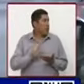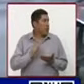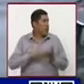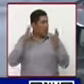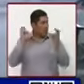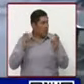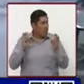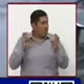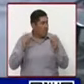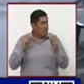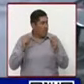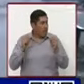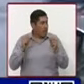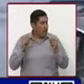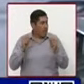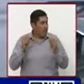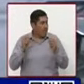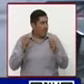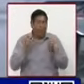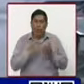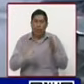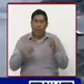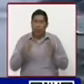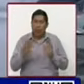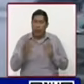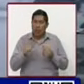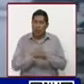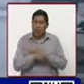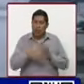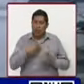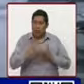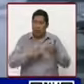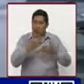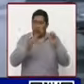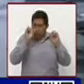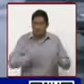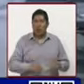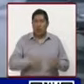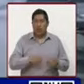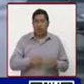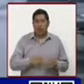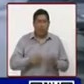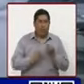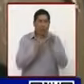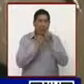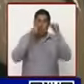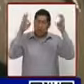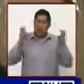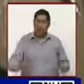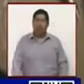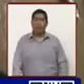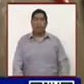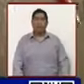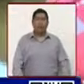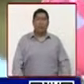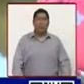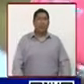este caso que sea personado dentro del proceso para poder ser un ente coadyuvante en este caso.